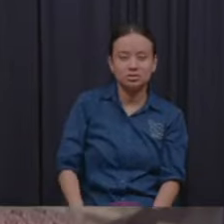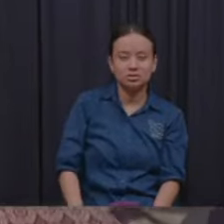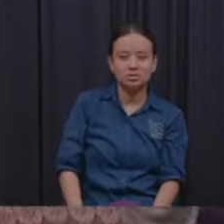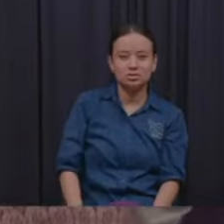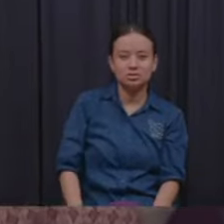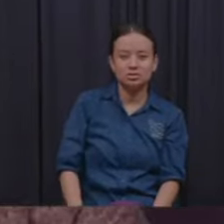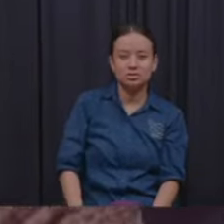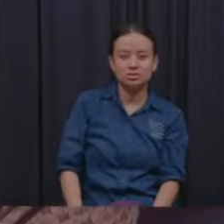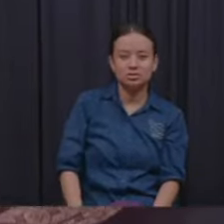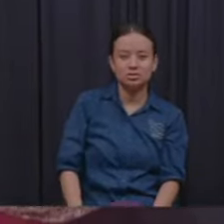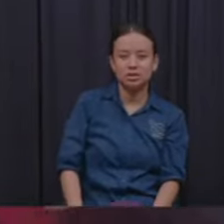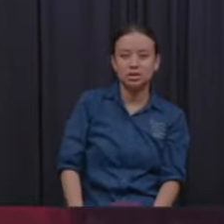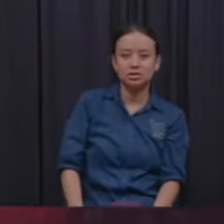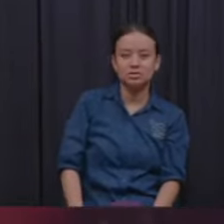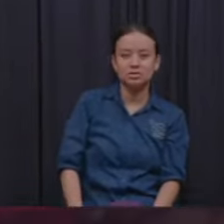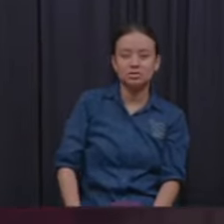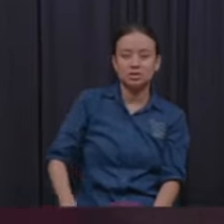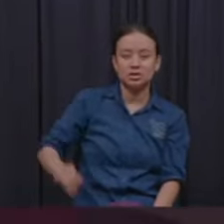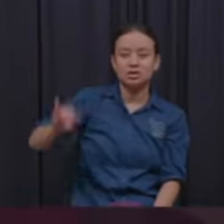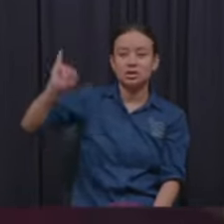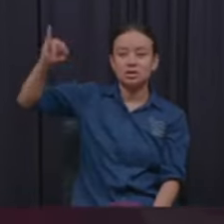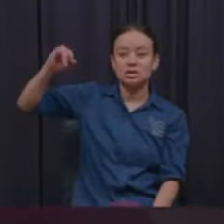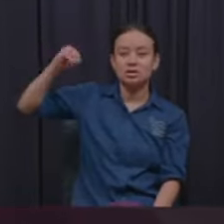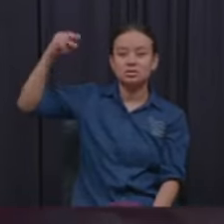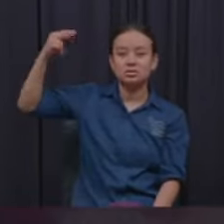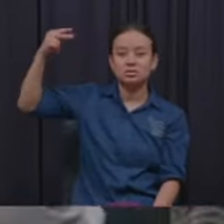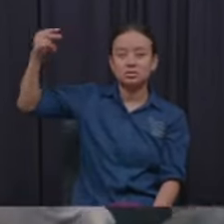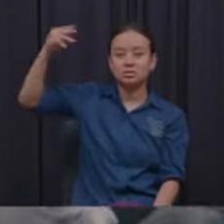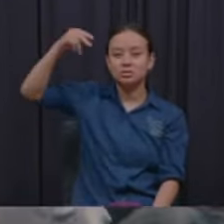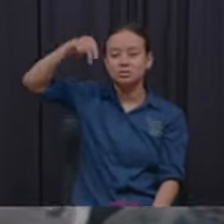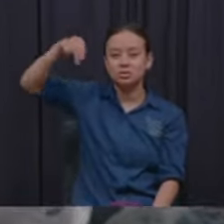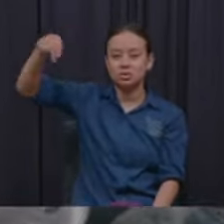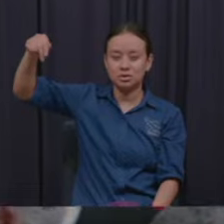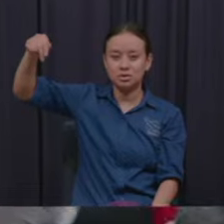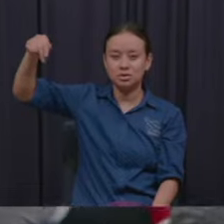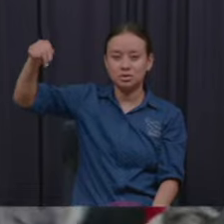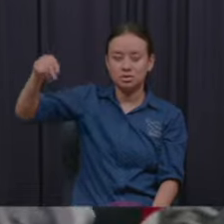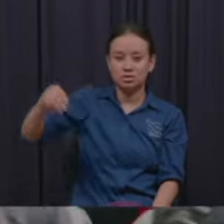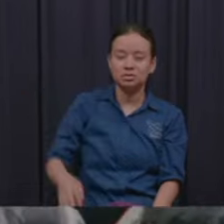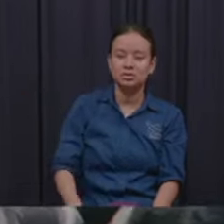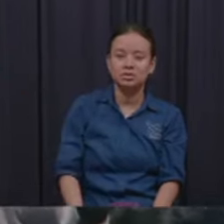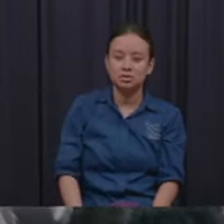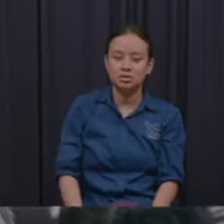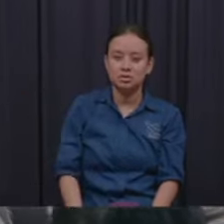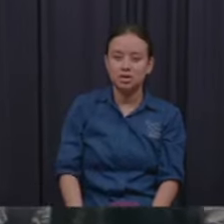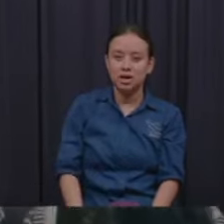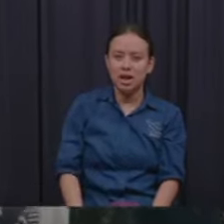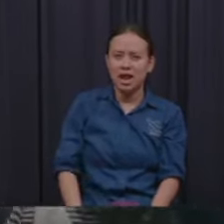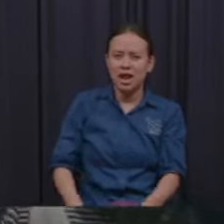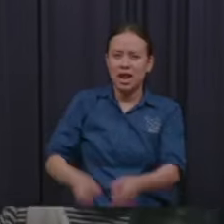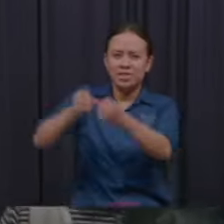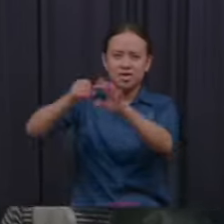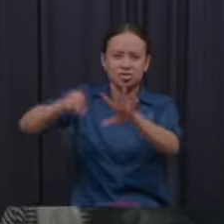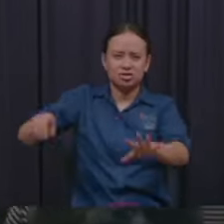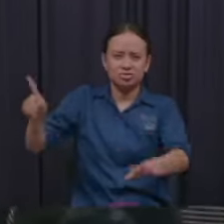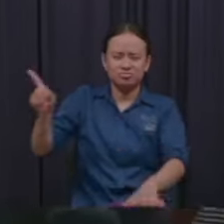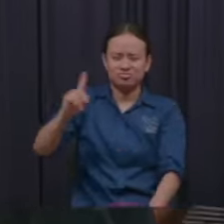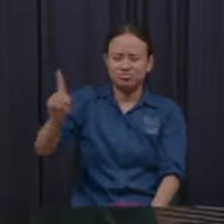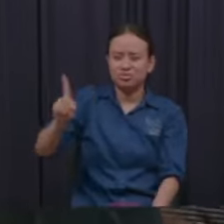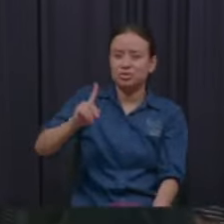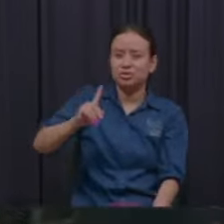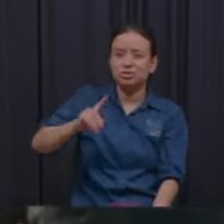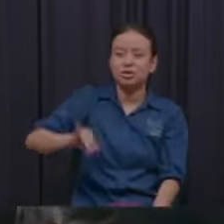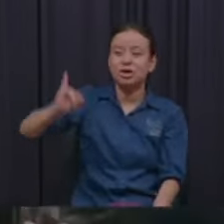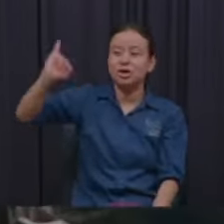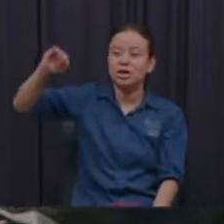nombre. Jehová, Jehová, Jehová, no conoce, no conoce la derrota. Jehová es